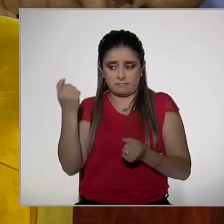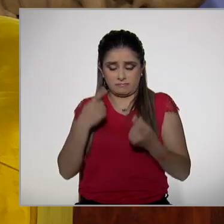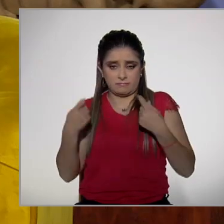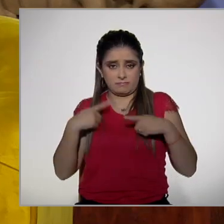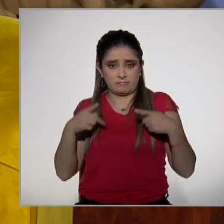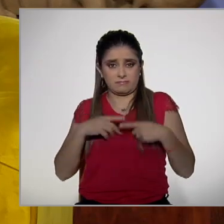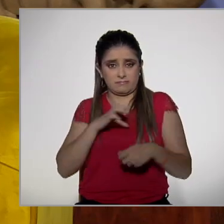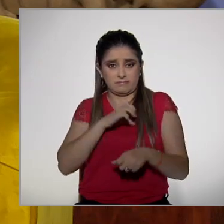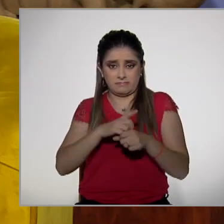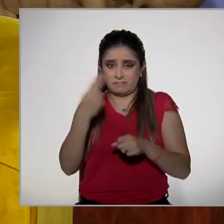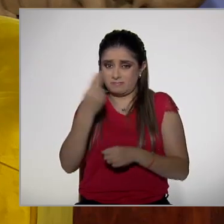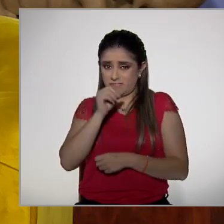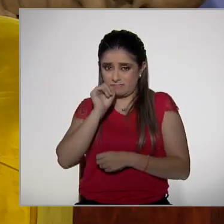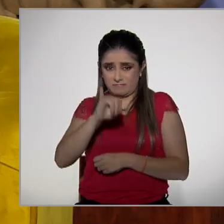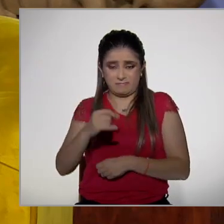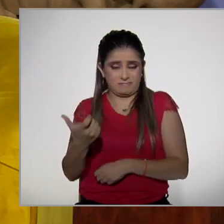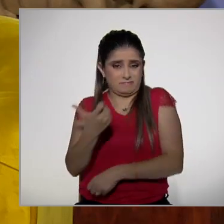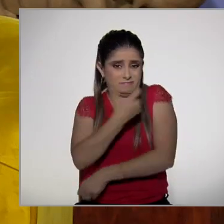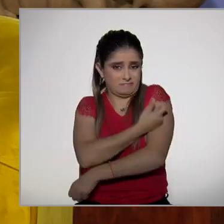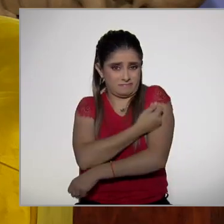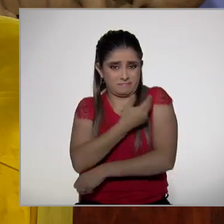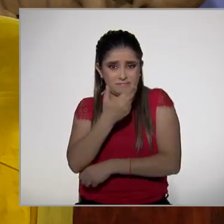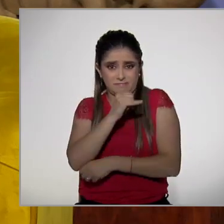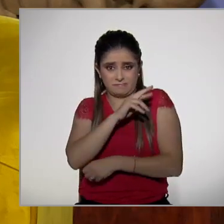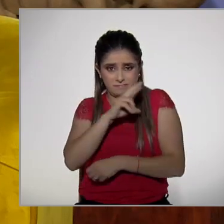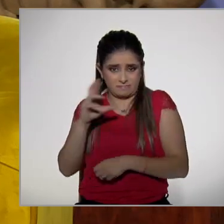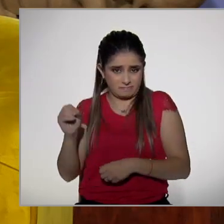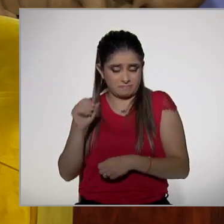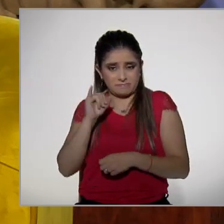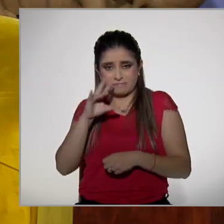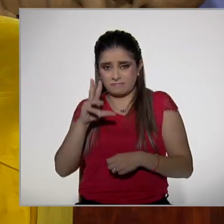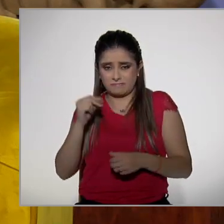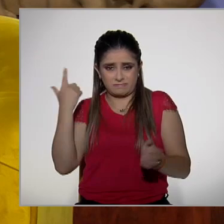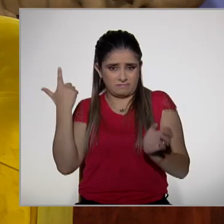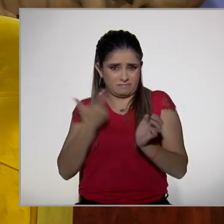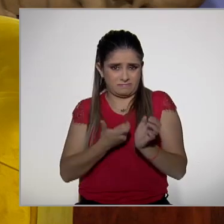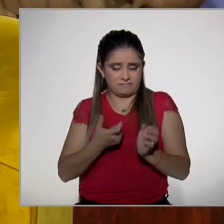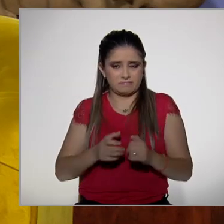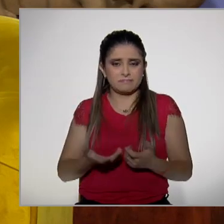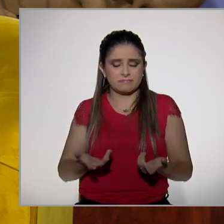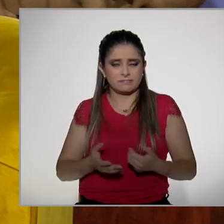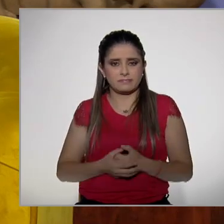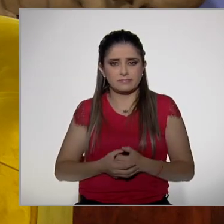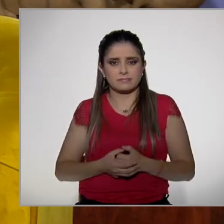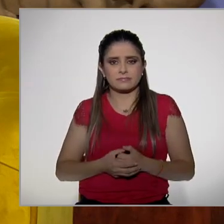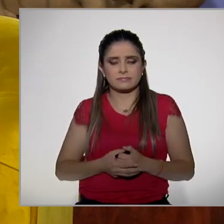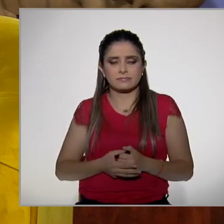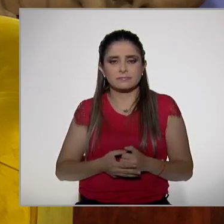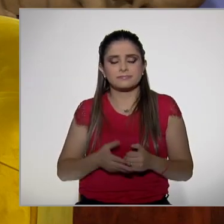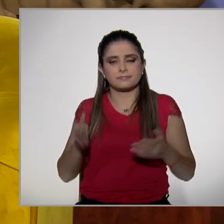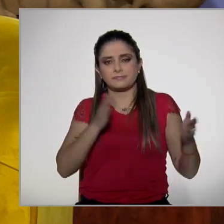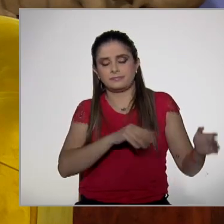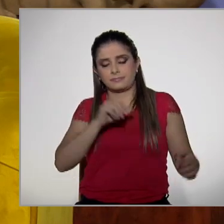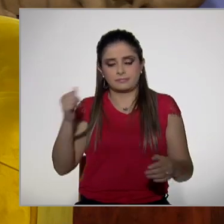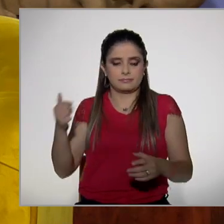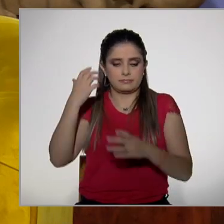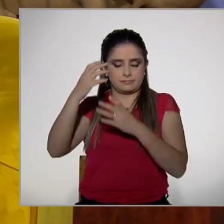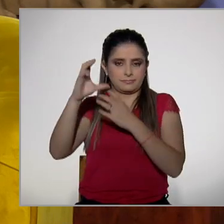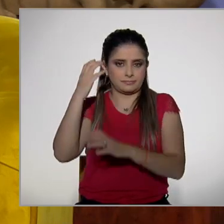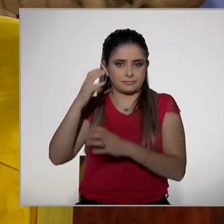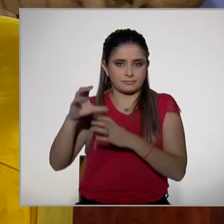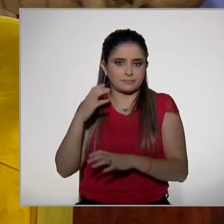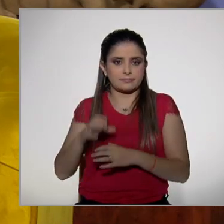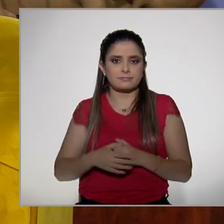que tienen que aplicarles este tipo de ampolletas o no a las personas también el señor el señor rodolfo